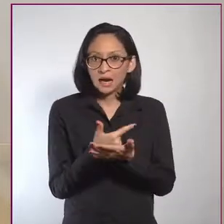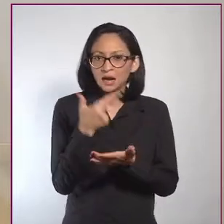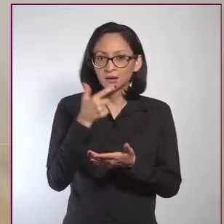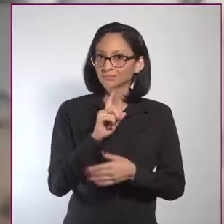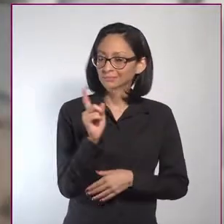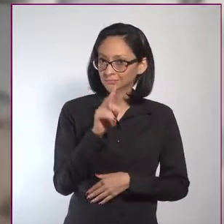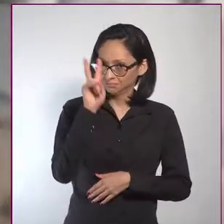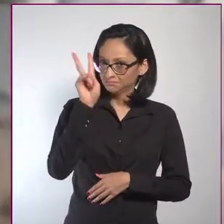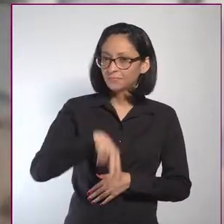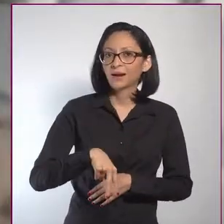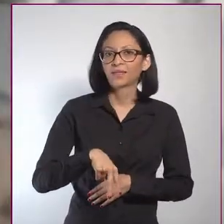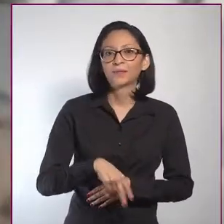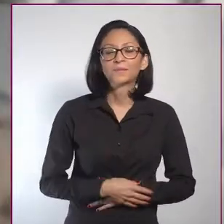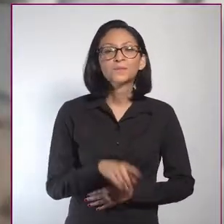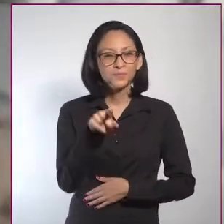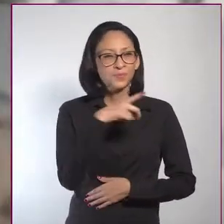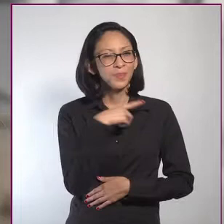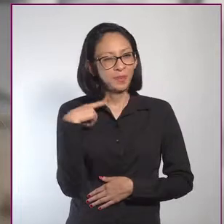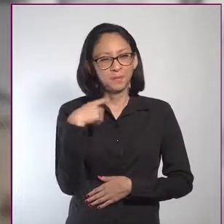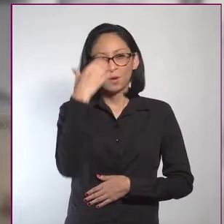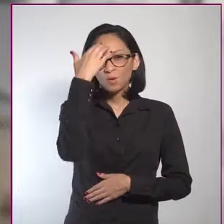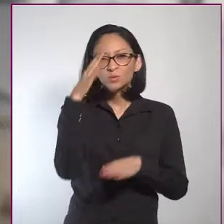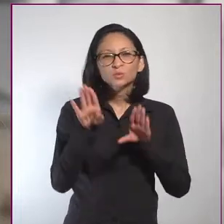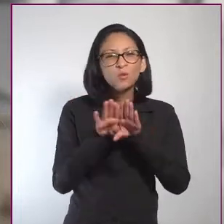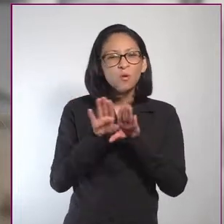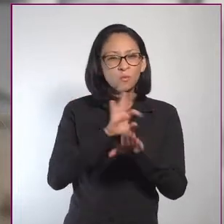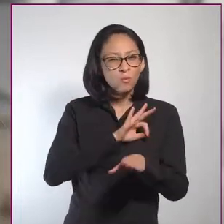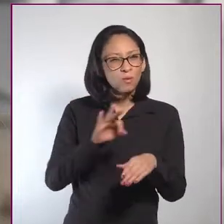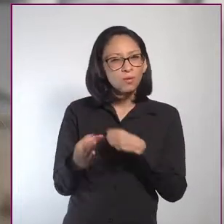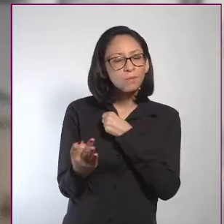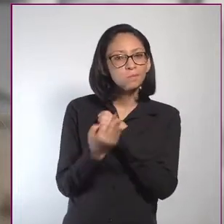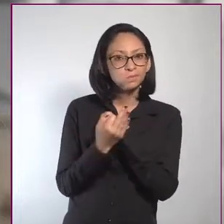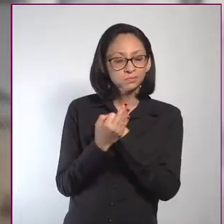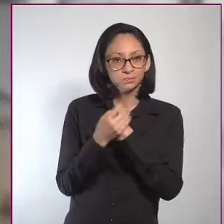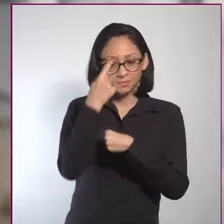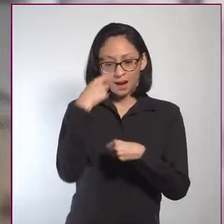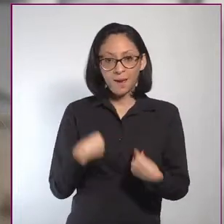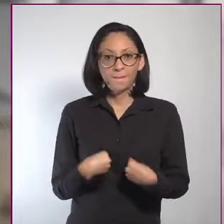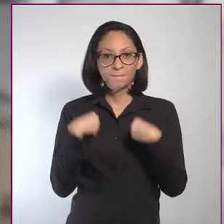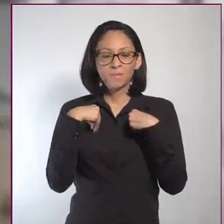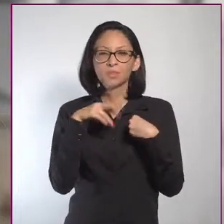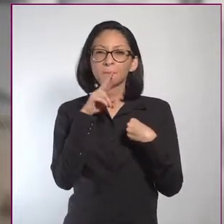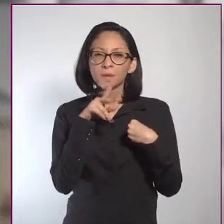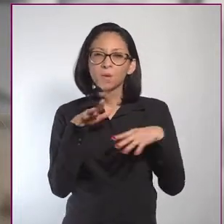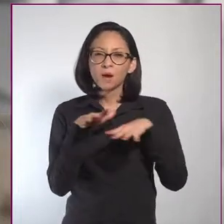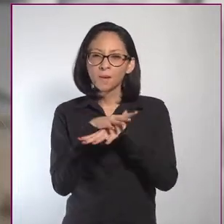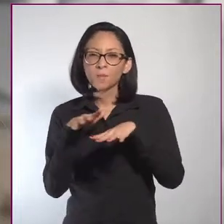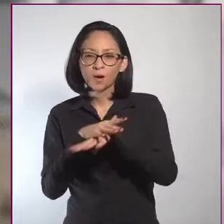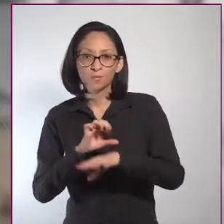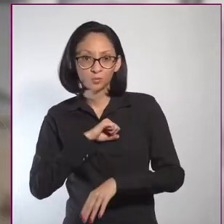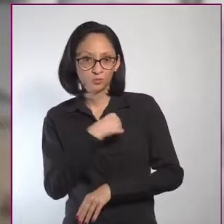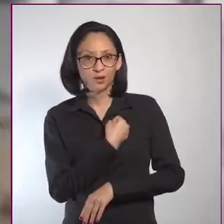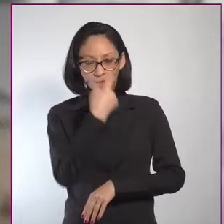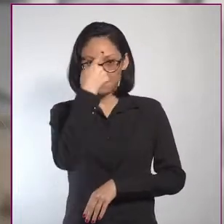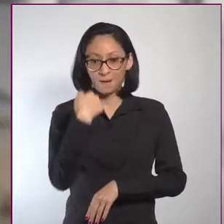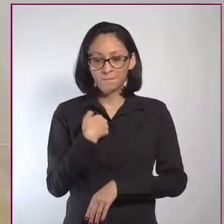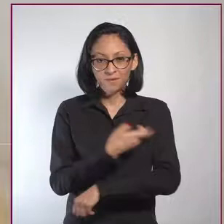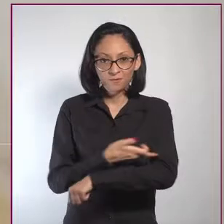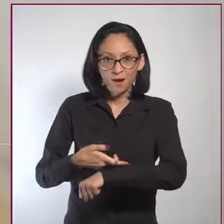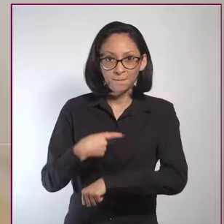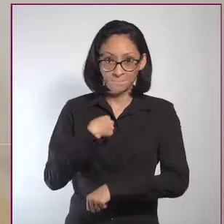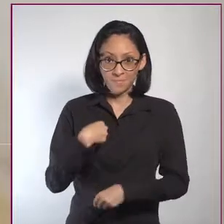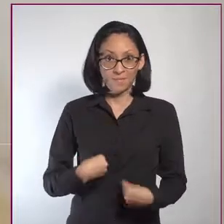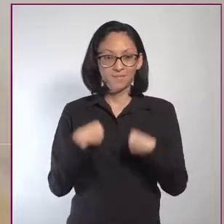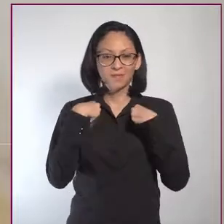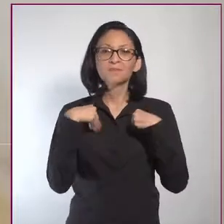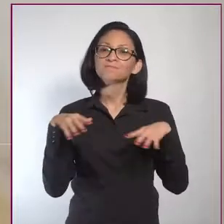país. Conocer cómo prevenirla y adoptar estilos de vida saludables pueden cambiar literalmente nuestra vida y la de nuestra familia.